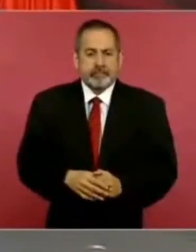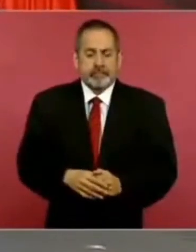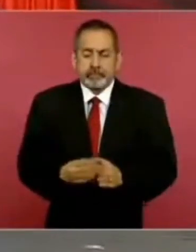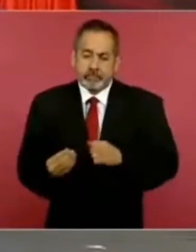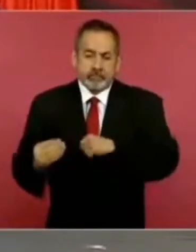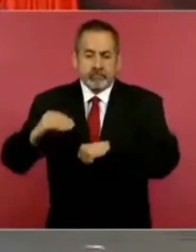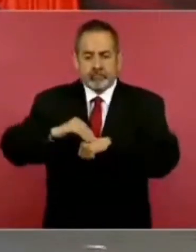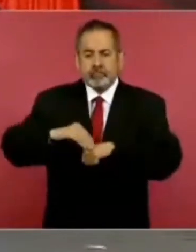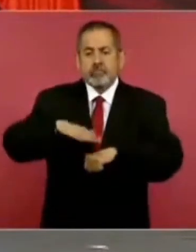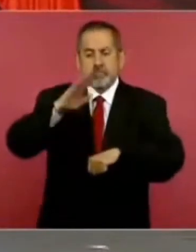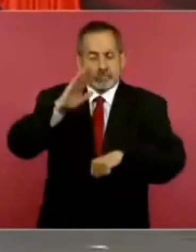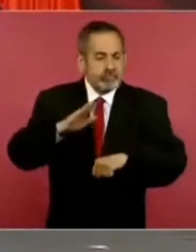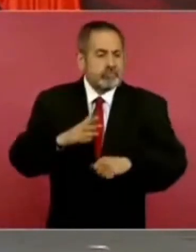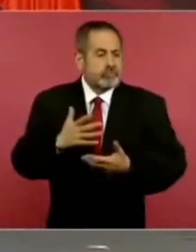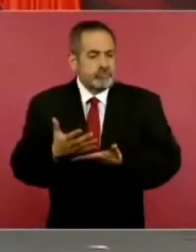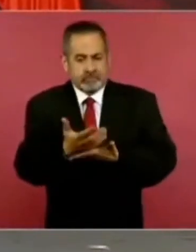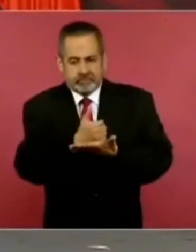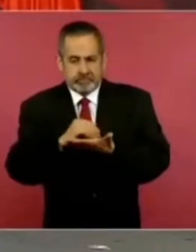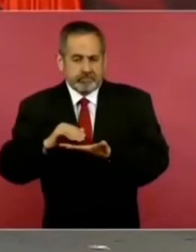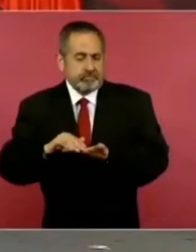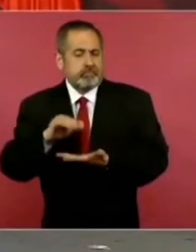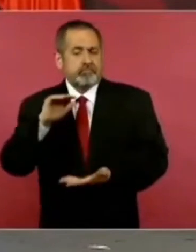Incremento de impuestos,